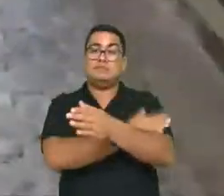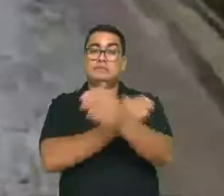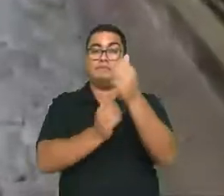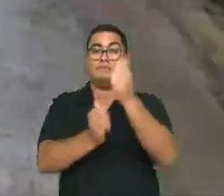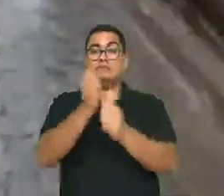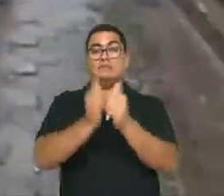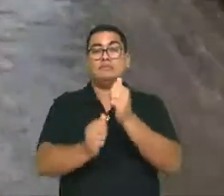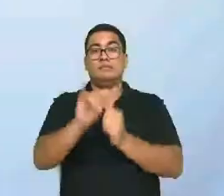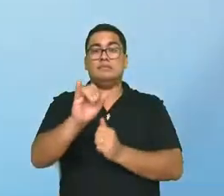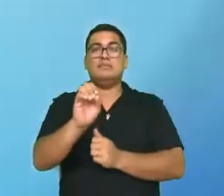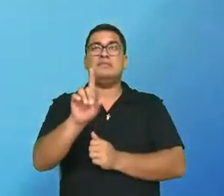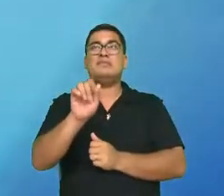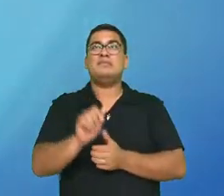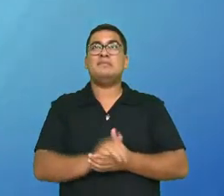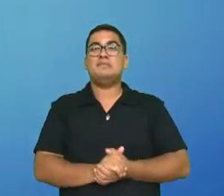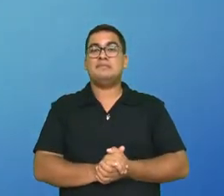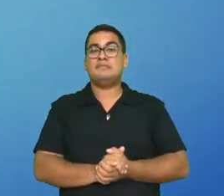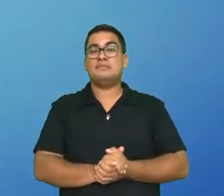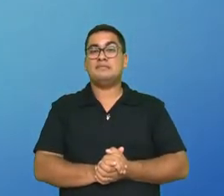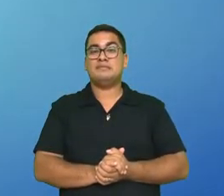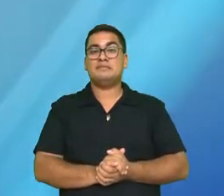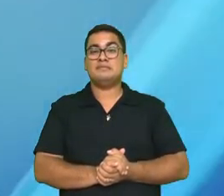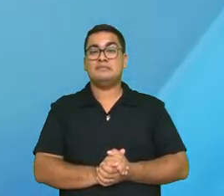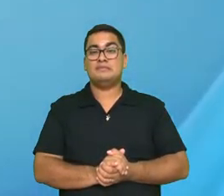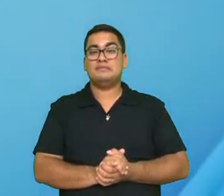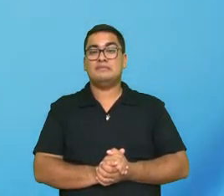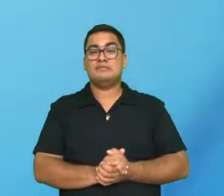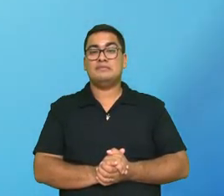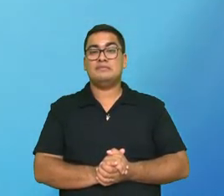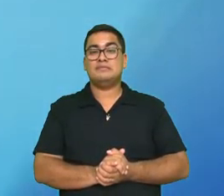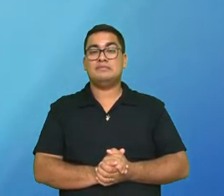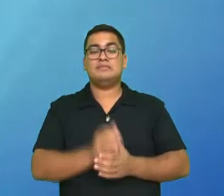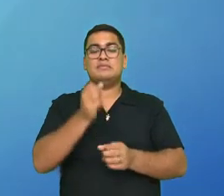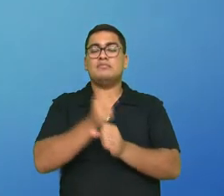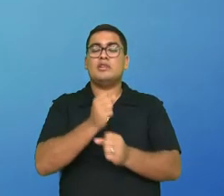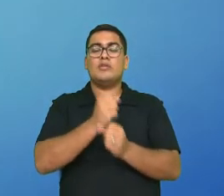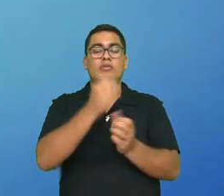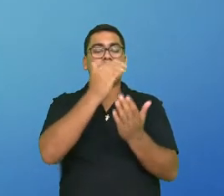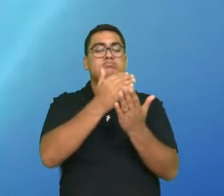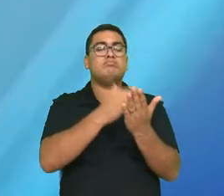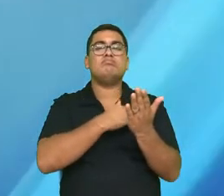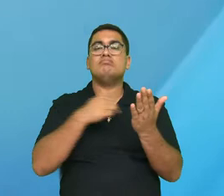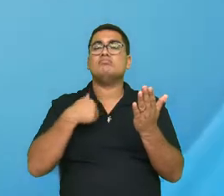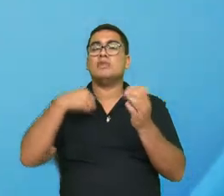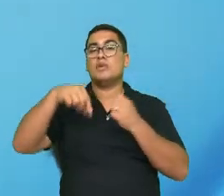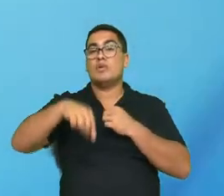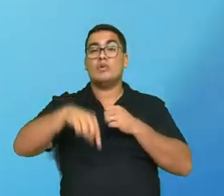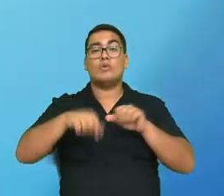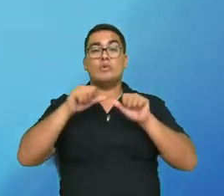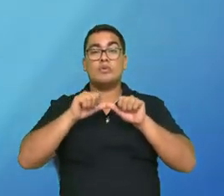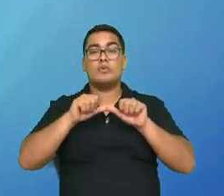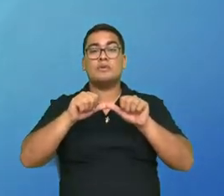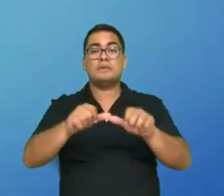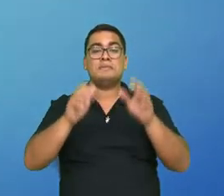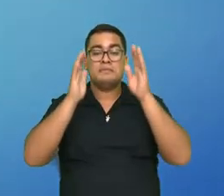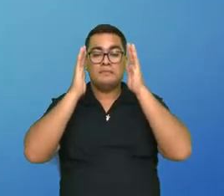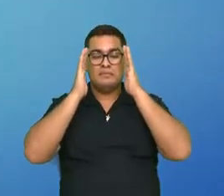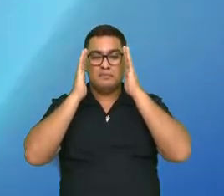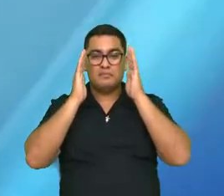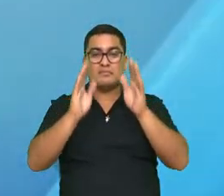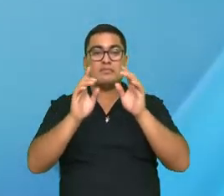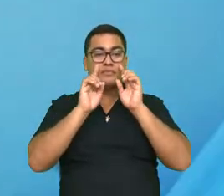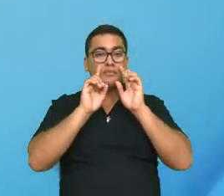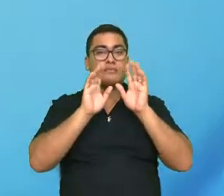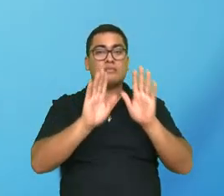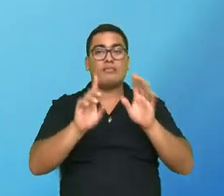huracán Iota. Entonces nuestra agenda de trabajo para hoy es continuar atendiendo y protegiendo